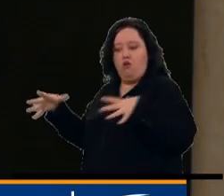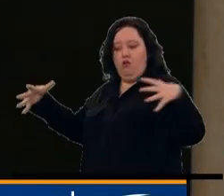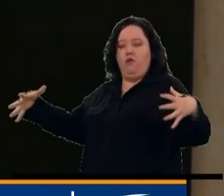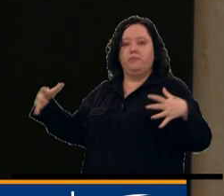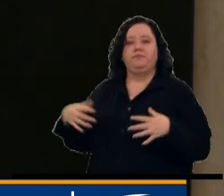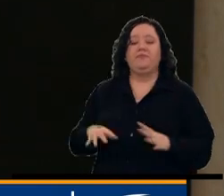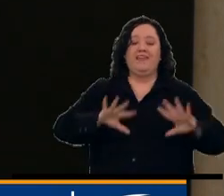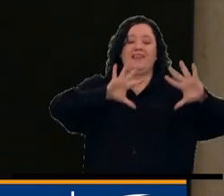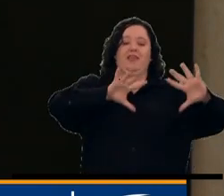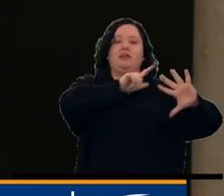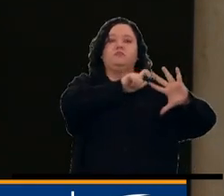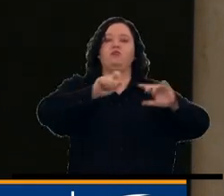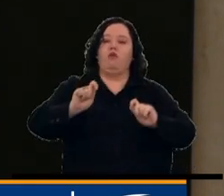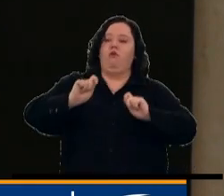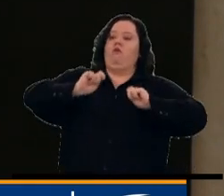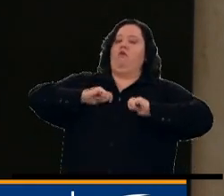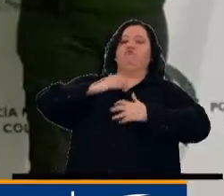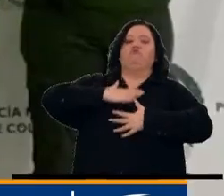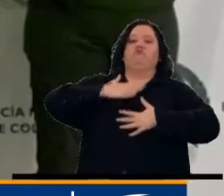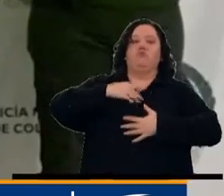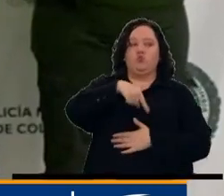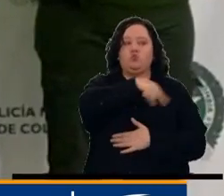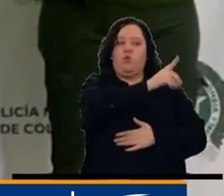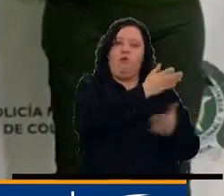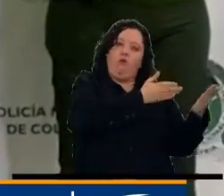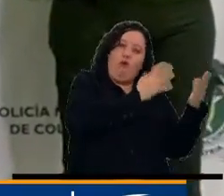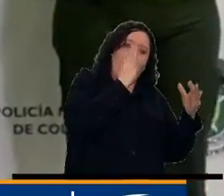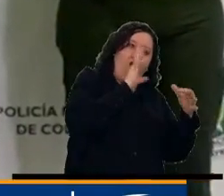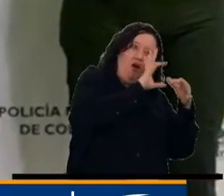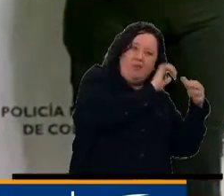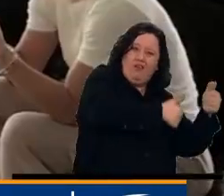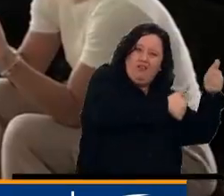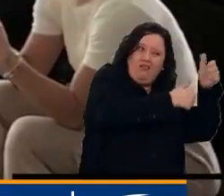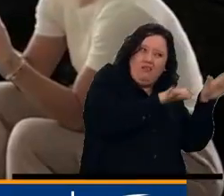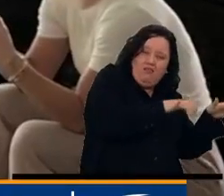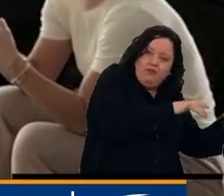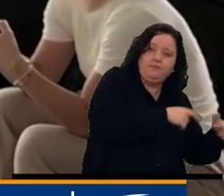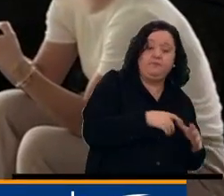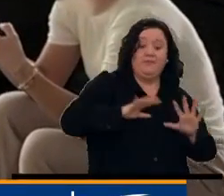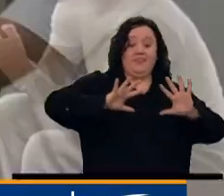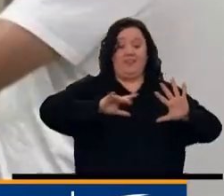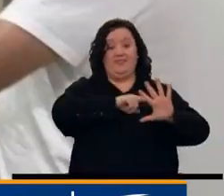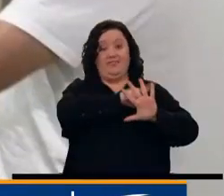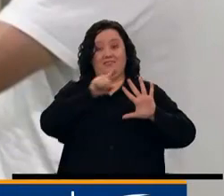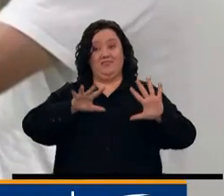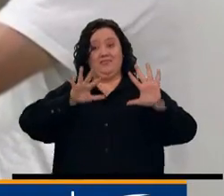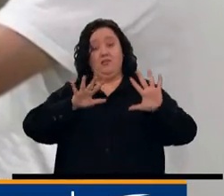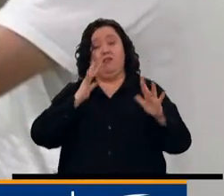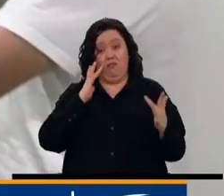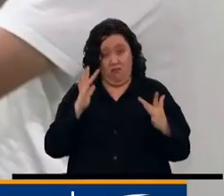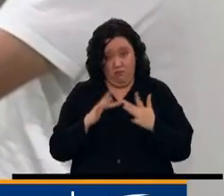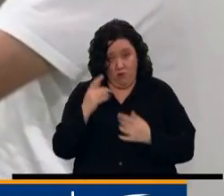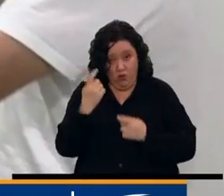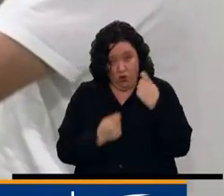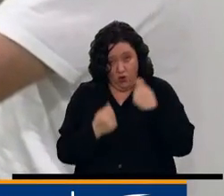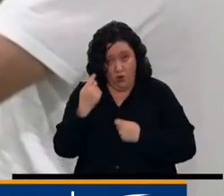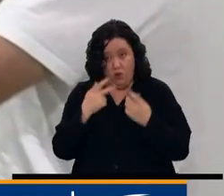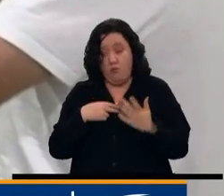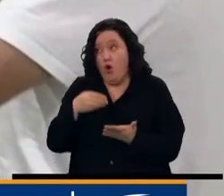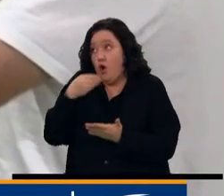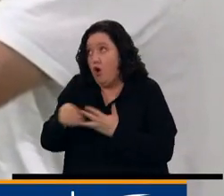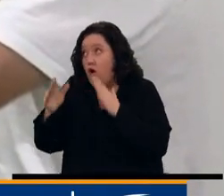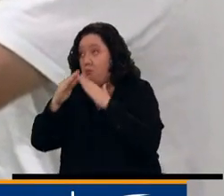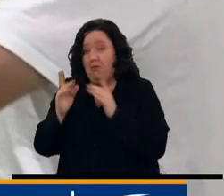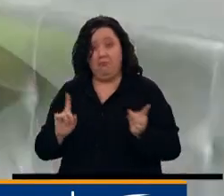red de testaferrato al servicio alias Fritanga. Durante la investigación se logró establecer que estas personas no contaban con la capacidad económica para la compra de los